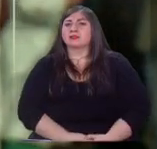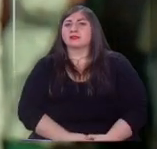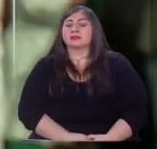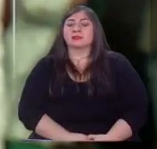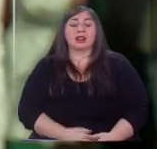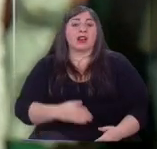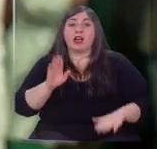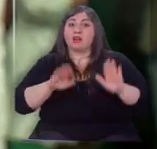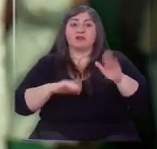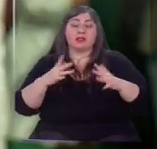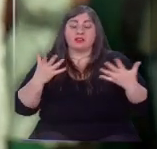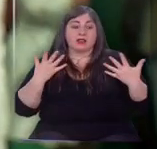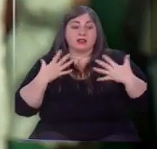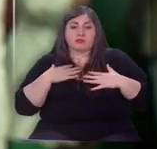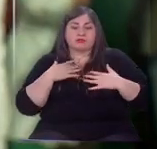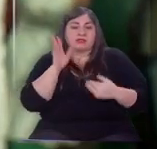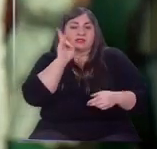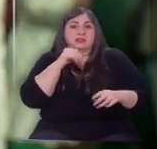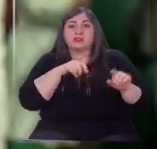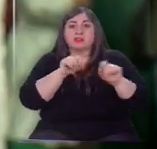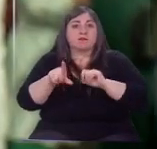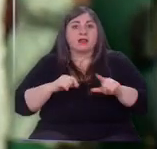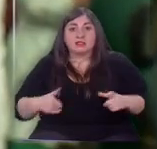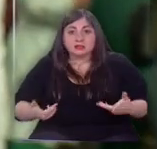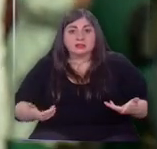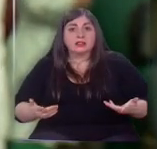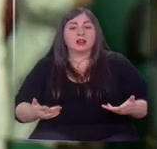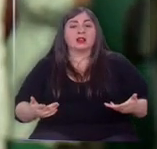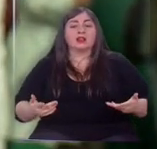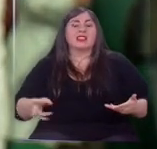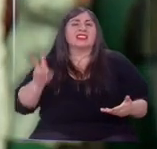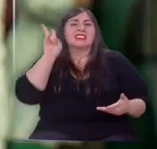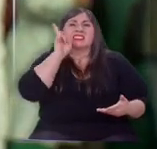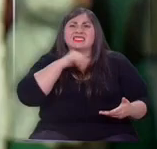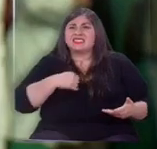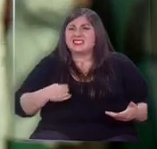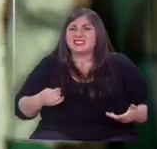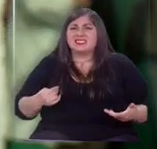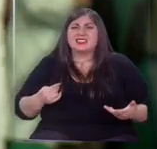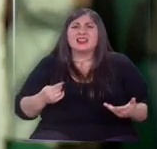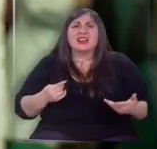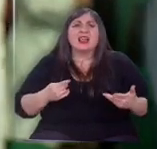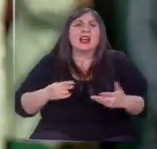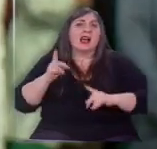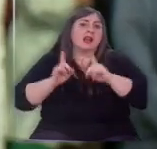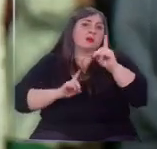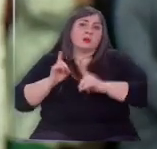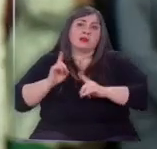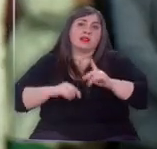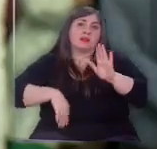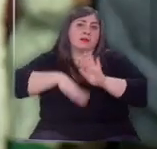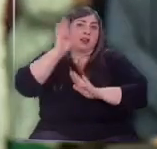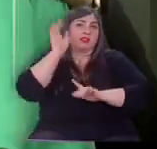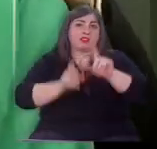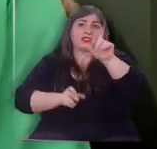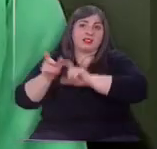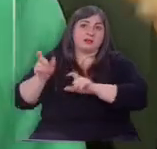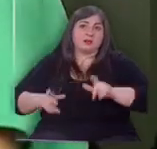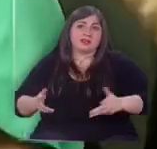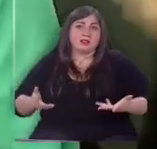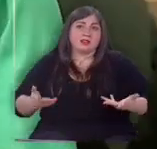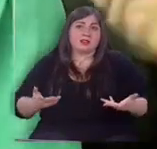A veces nos vemos un poco indefensos, sin EPIs adecuados en ciertas ocasiones, en la mayoría de las